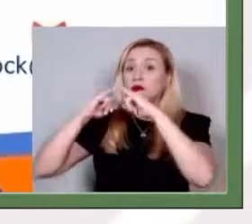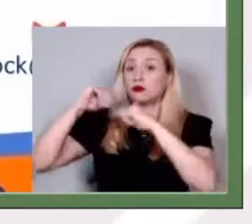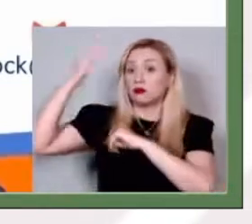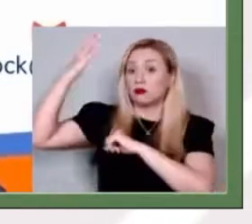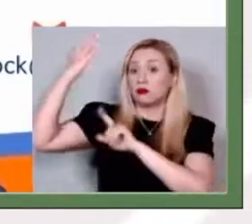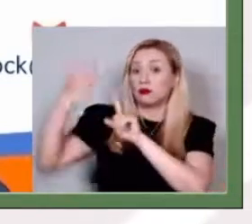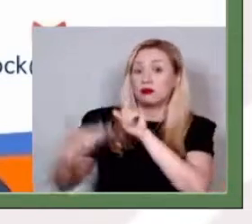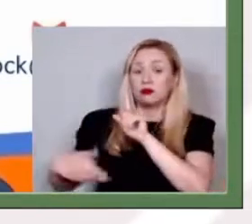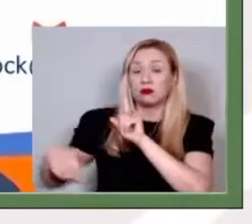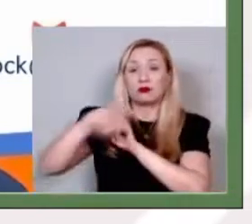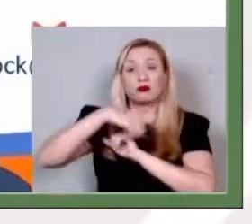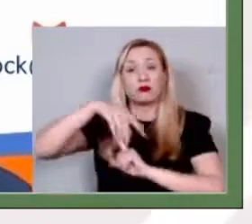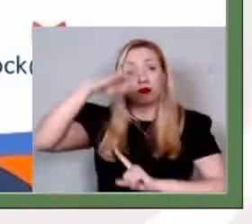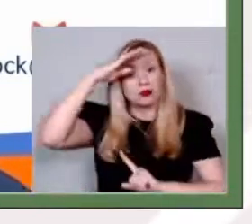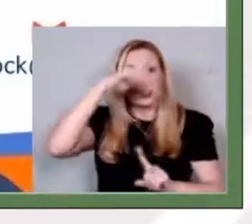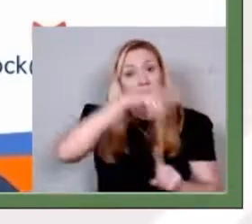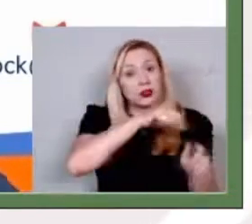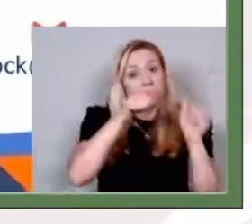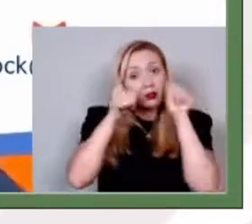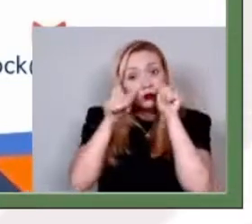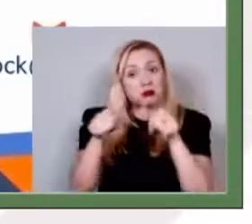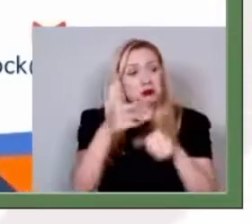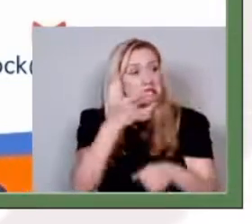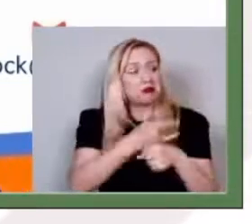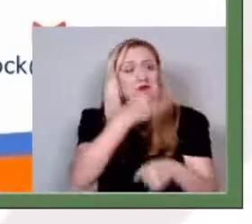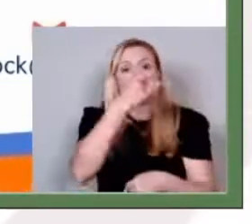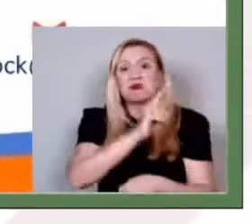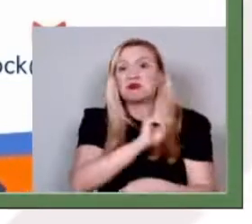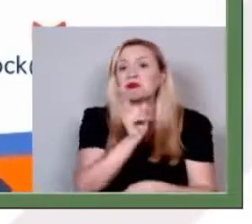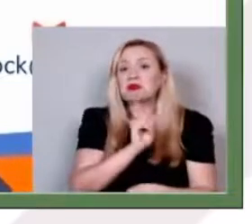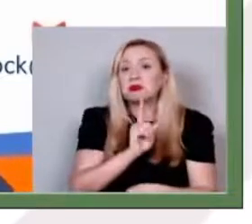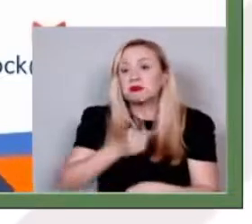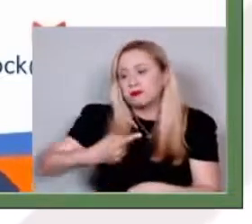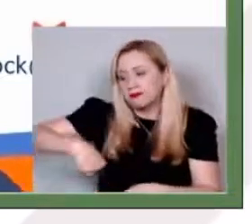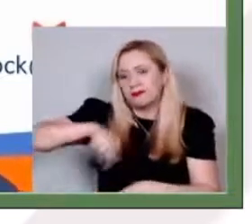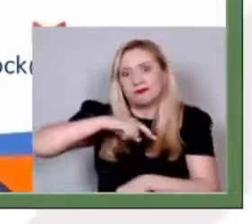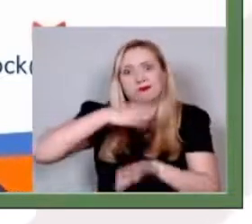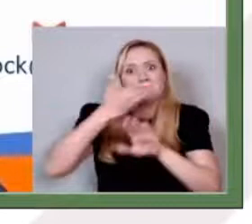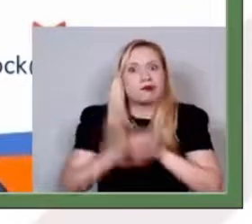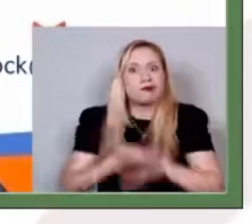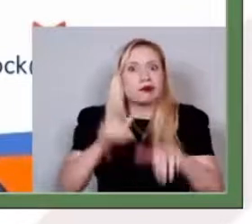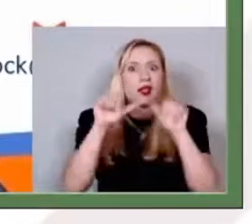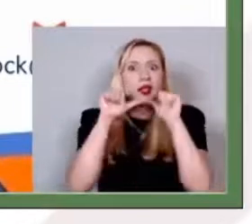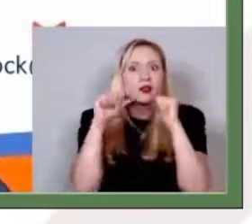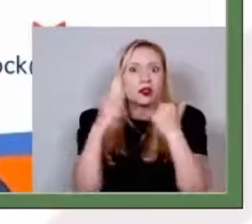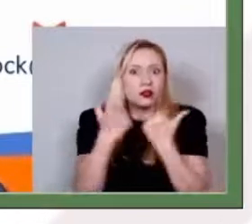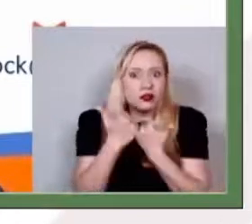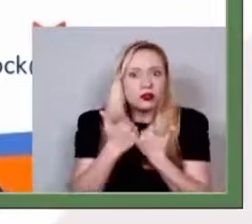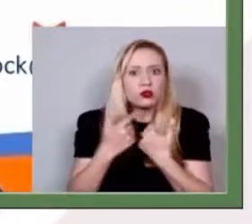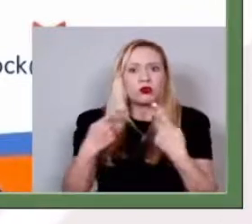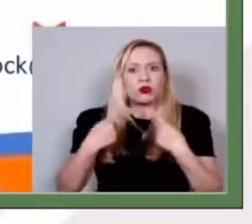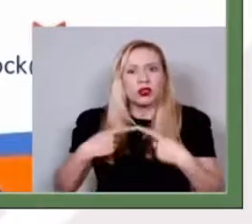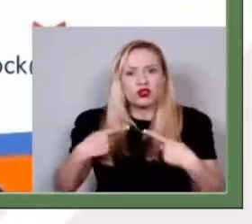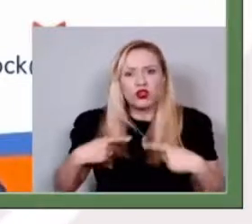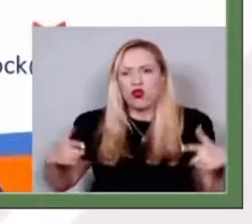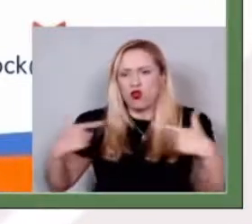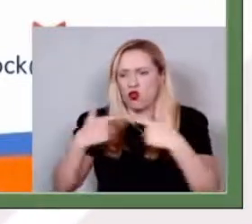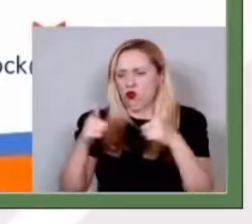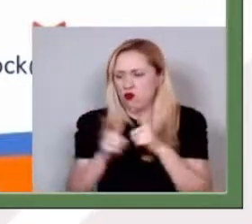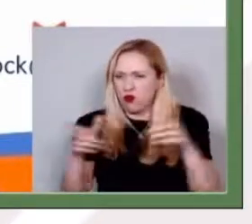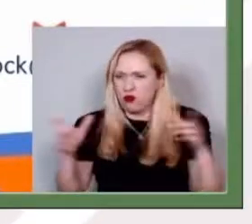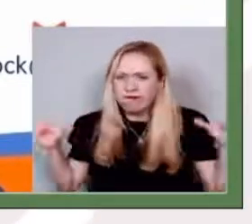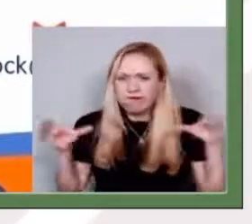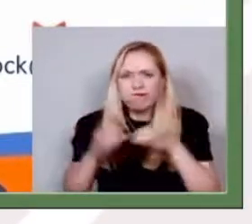supone se deberían de dedicar al cuidado y a la prevención de esto. La sociedad civil, como si armó brigadas, fueron casa